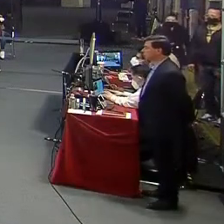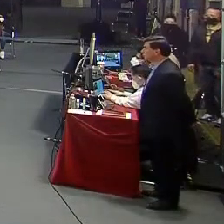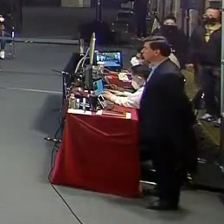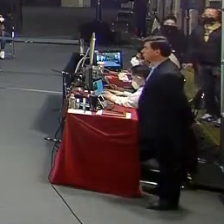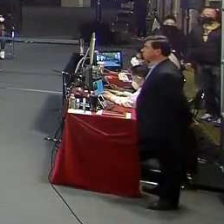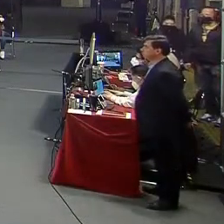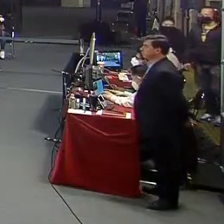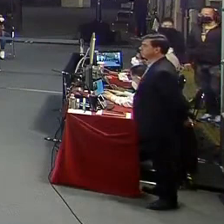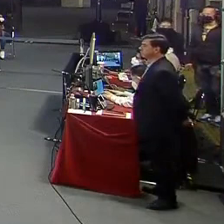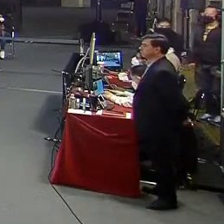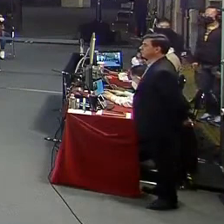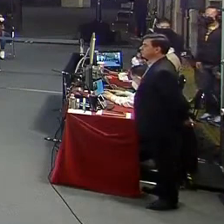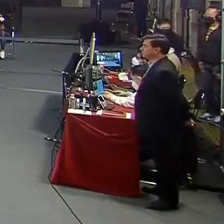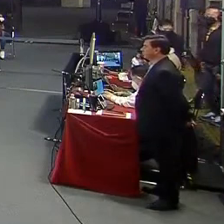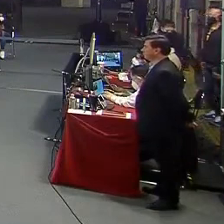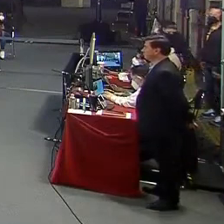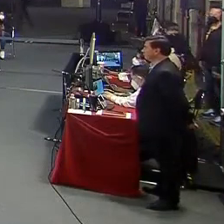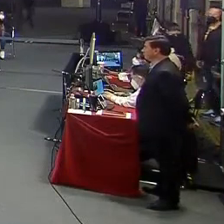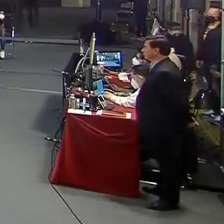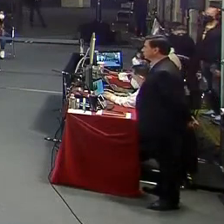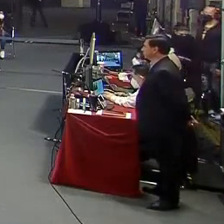preguntas y respuestas. Mujeres,